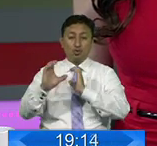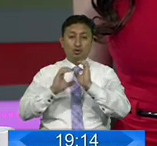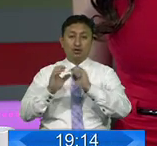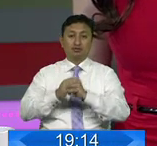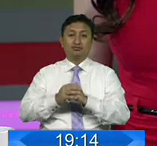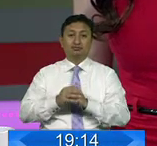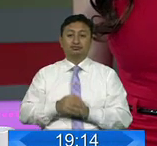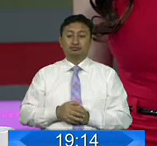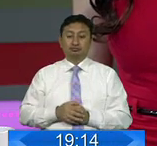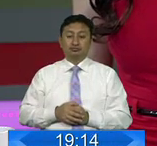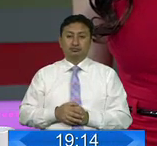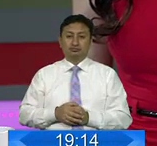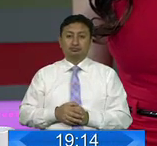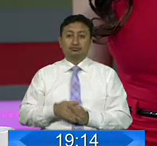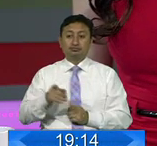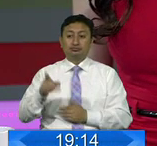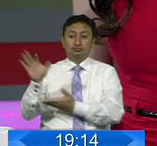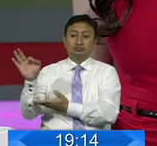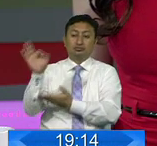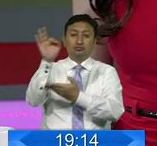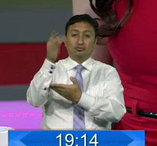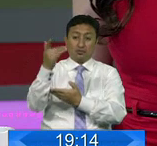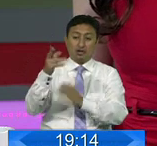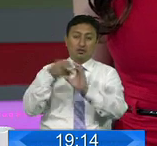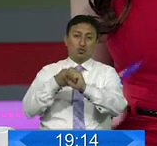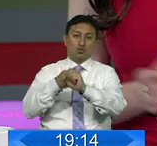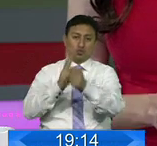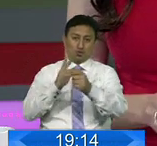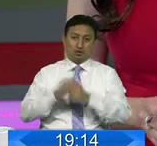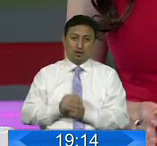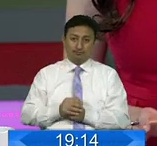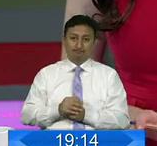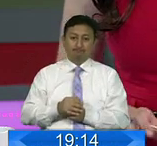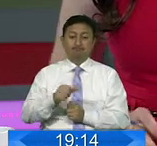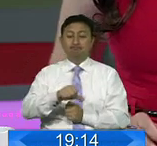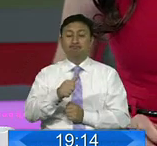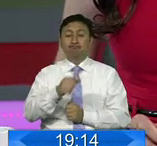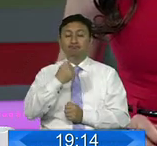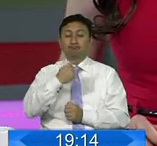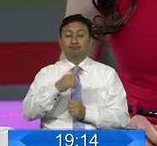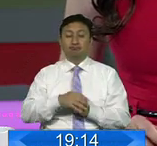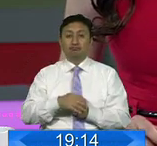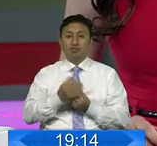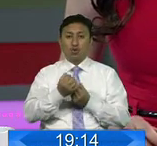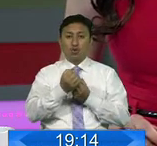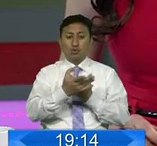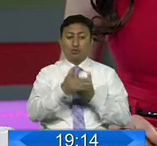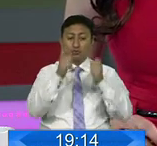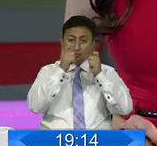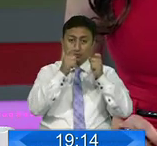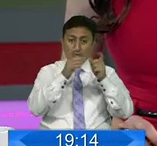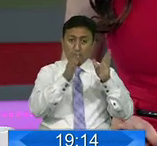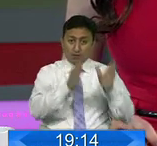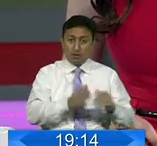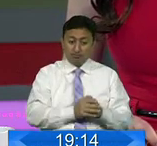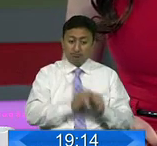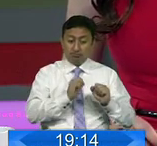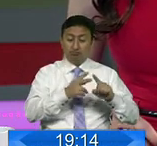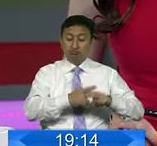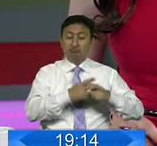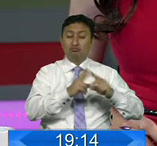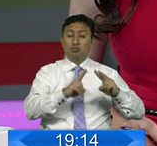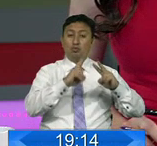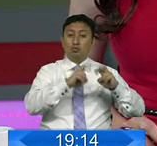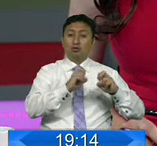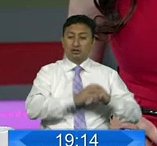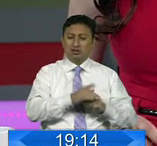Supercom, una vez que su titular presentó la renuncia. Por otro lado, entregará información a la Fiscalía para que se investigue